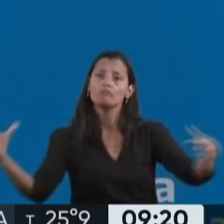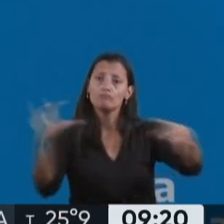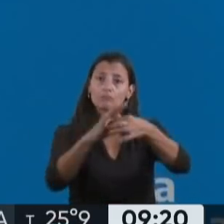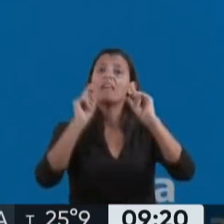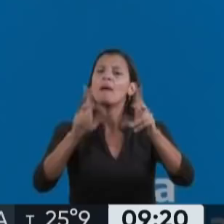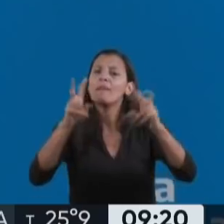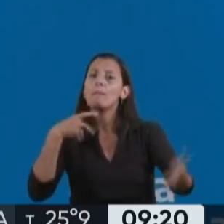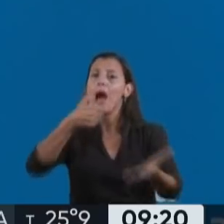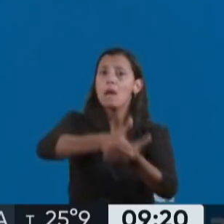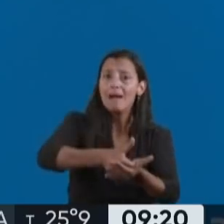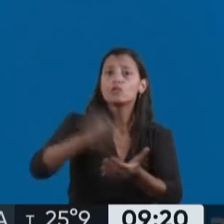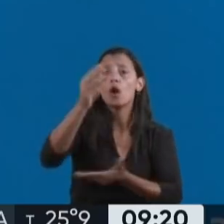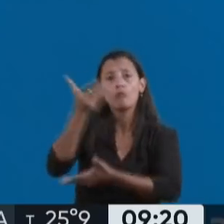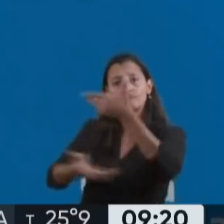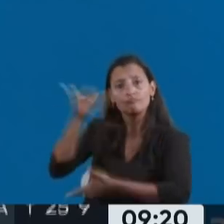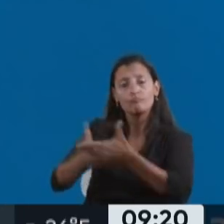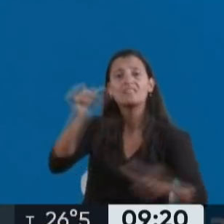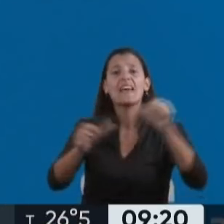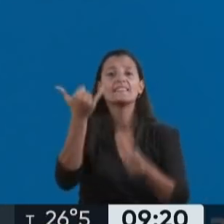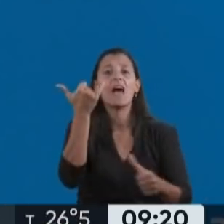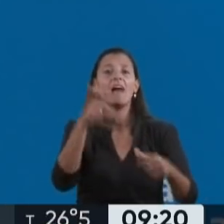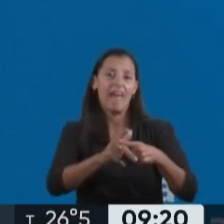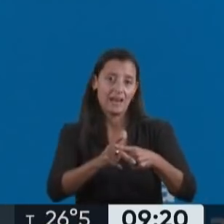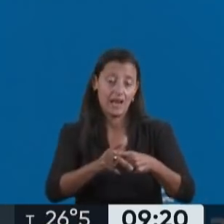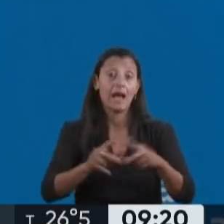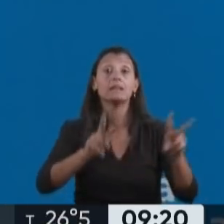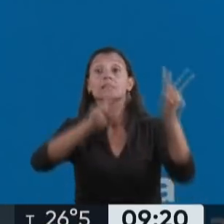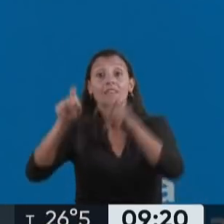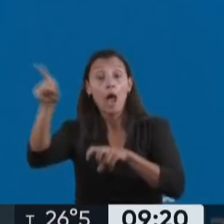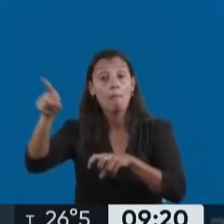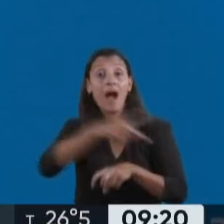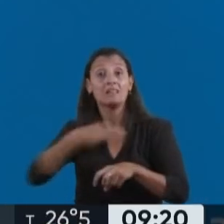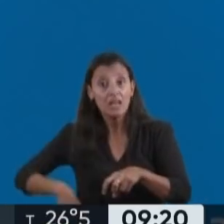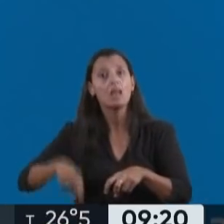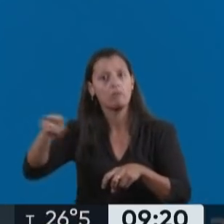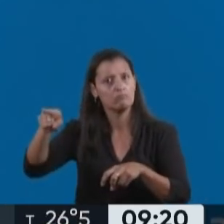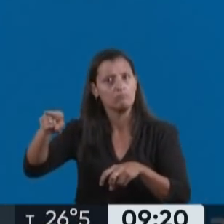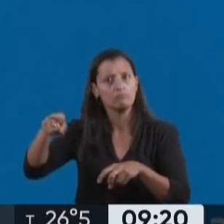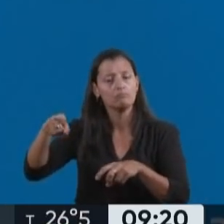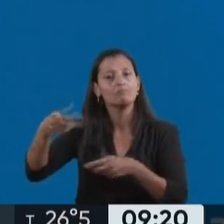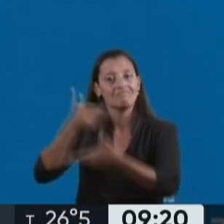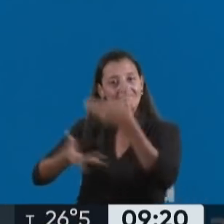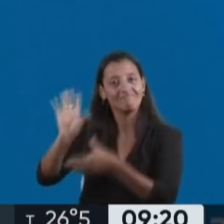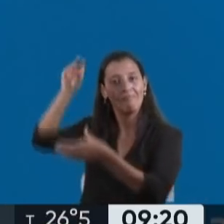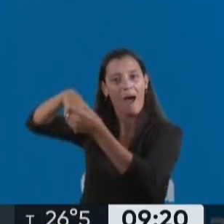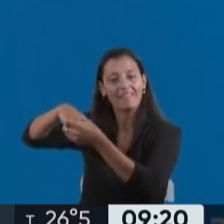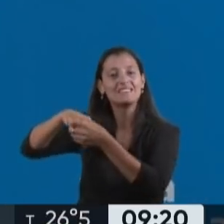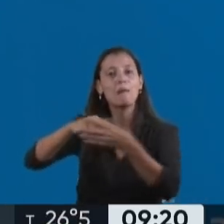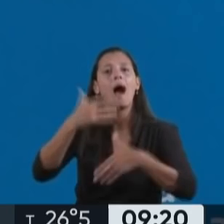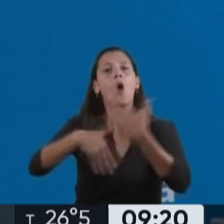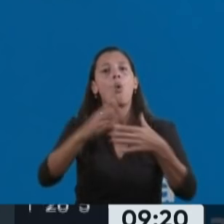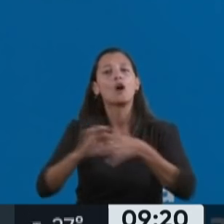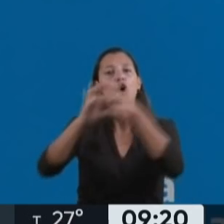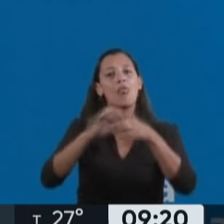y de la posibilidad de la colaboración en ciencia y técnica. En el caso de China, además de participar de la apertura de los Juegos Olímpicos de Invierno, donde hay